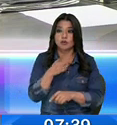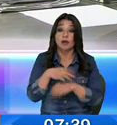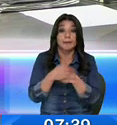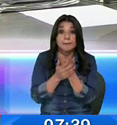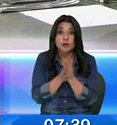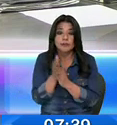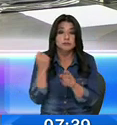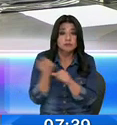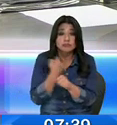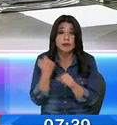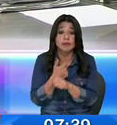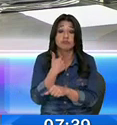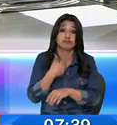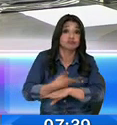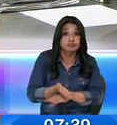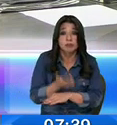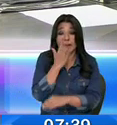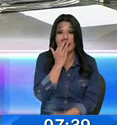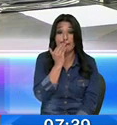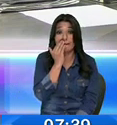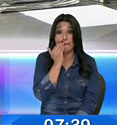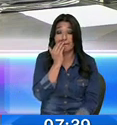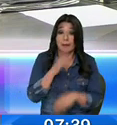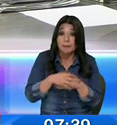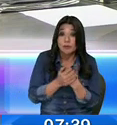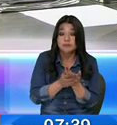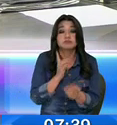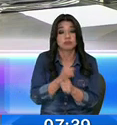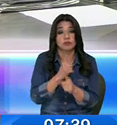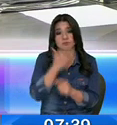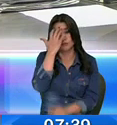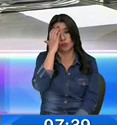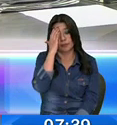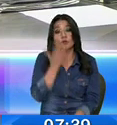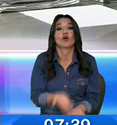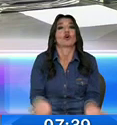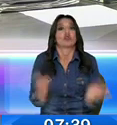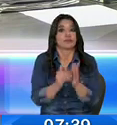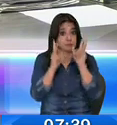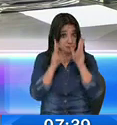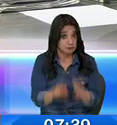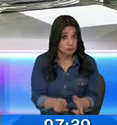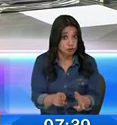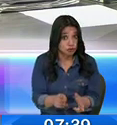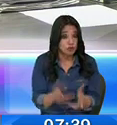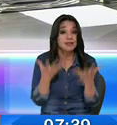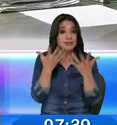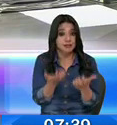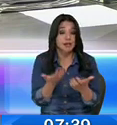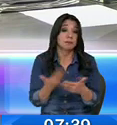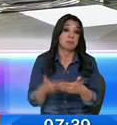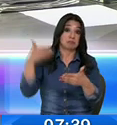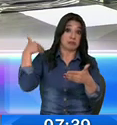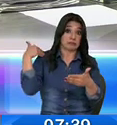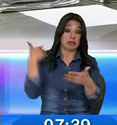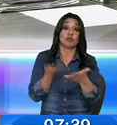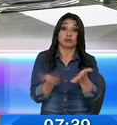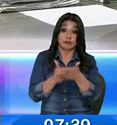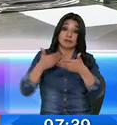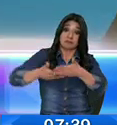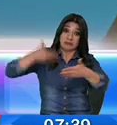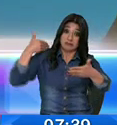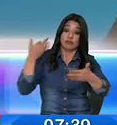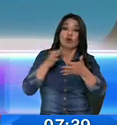en sus jornadas laborales y por lo tanto hay preocupación de nuestra parte también decir bueno hacia donde quieren encaminar esa reforma